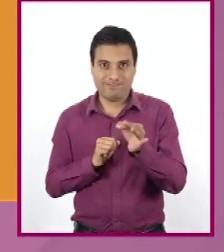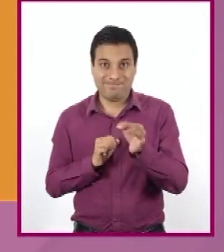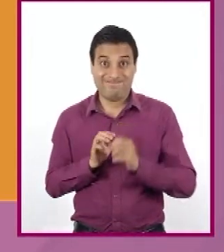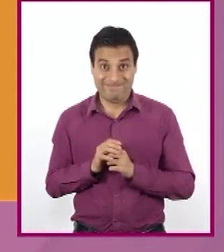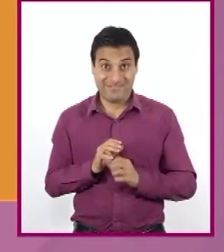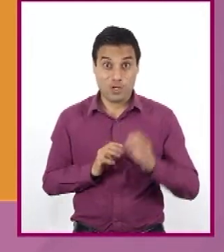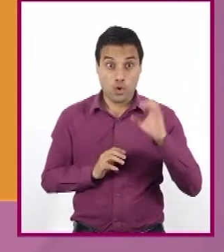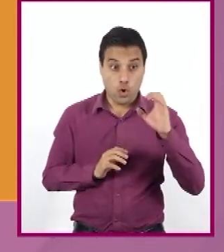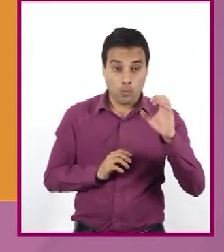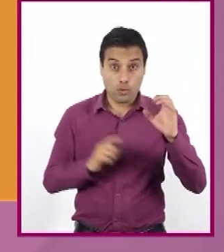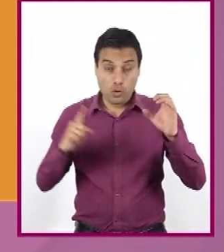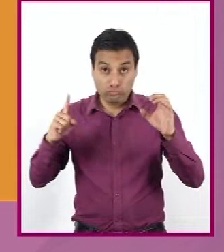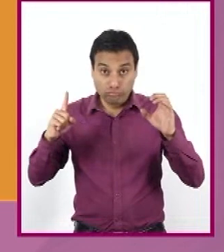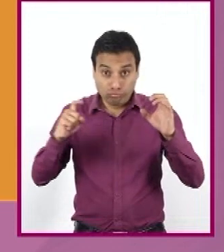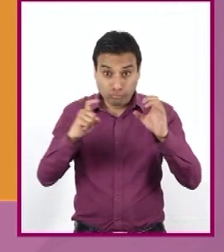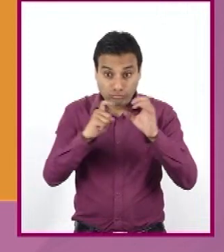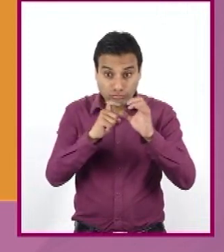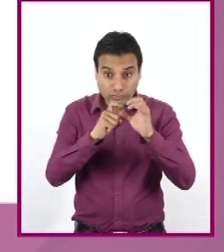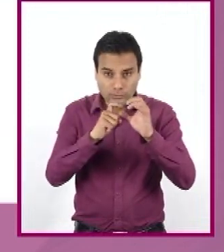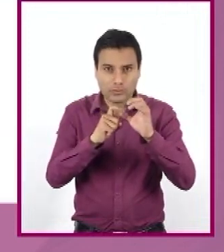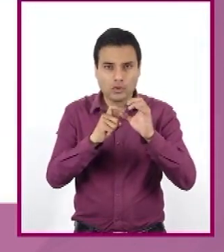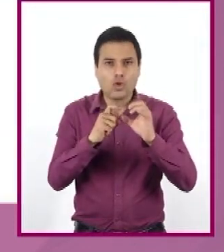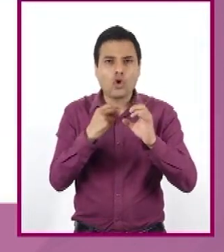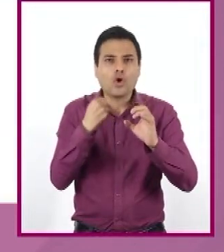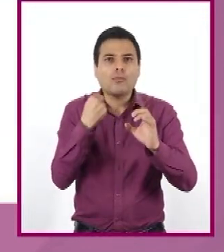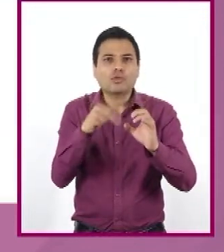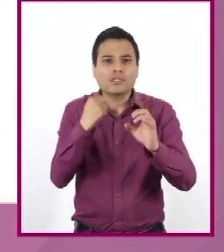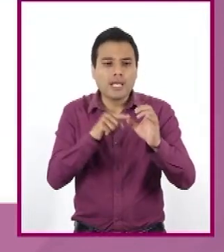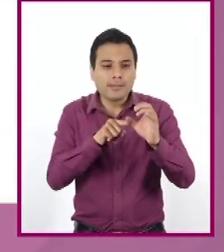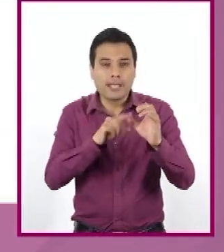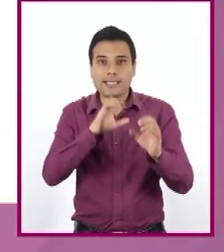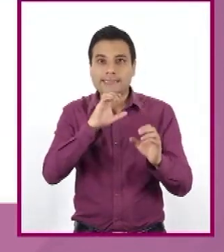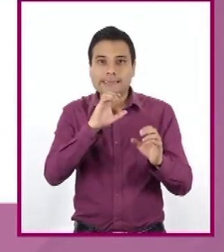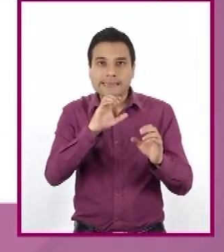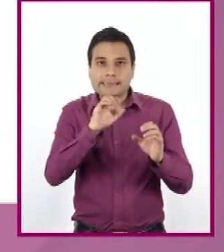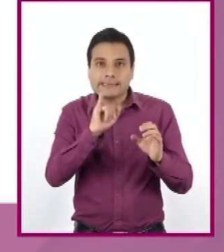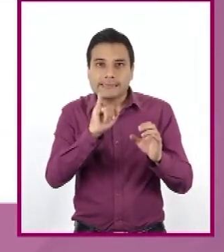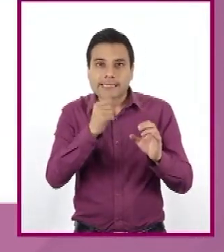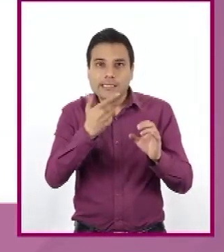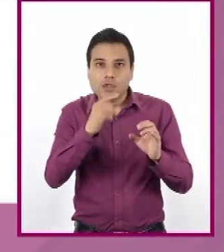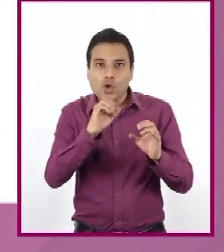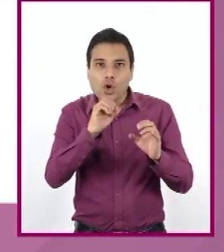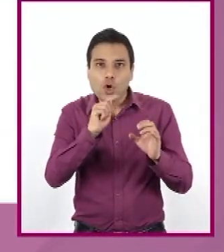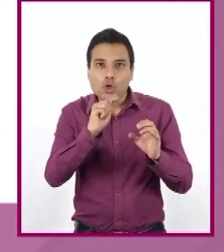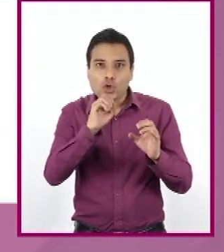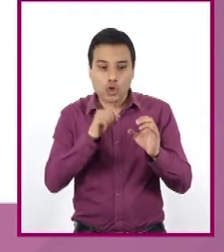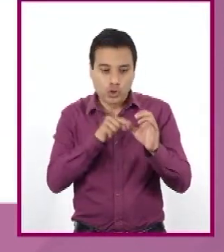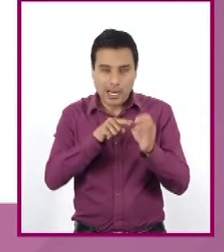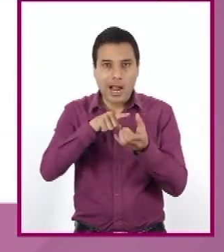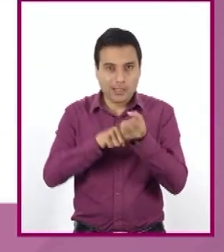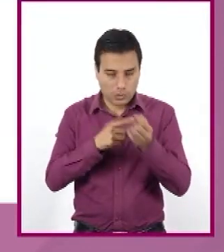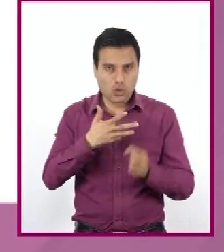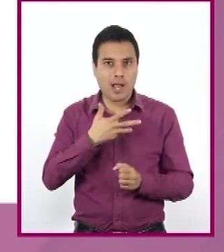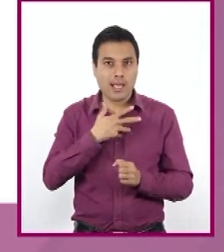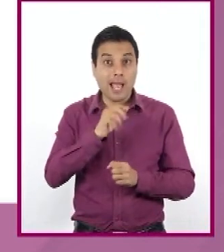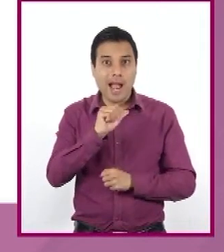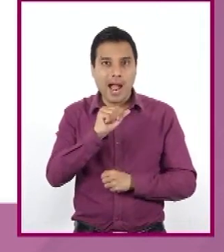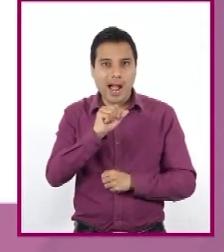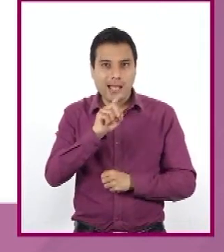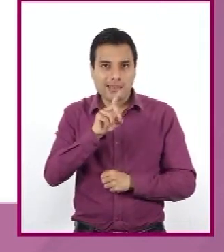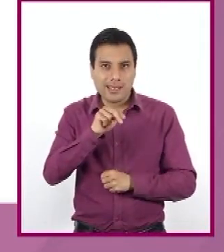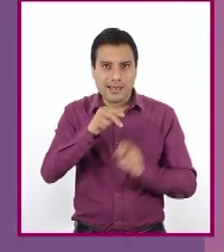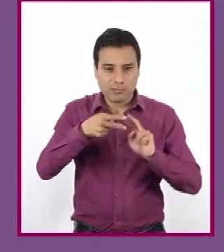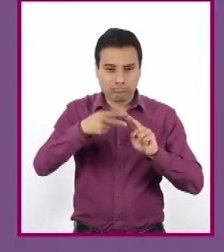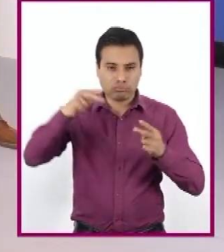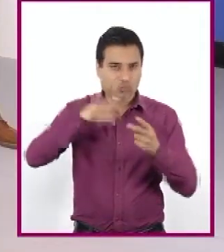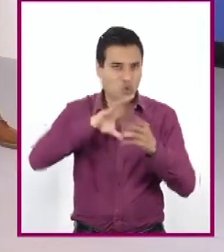y el espermatozoide, a la que se le llama cigoto. Esta célula cuenta con información genética completa, como se habrán dado cuenta.